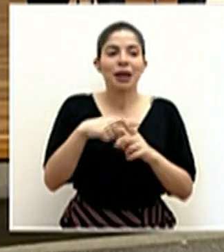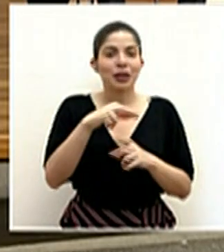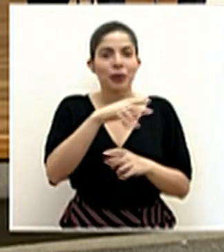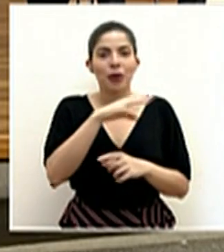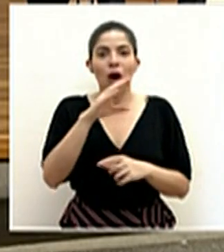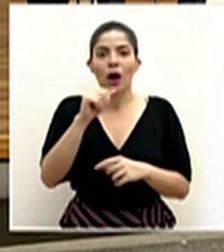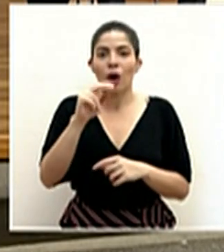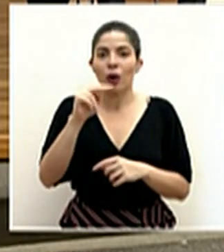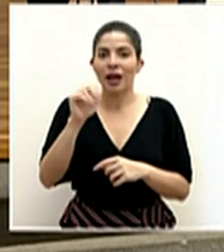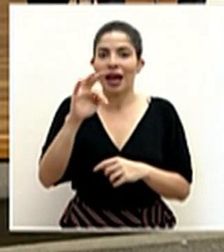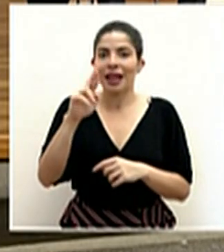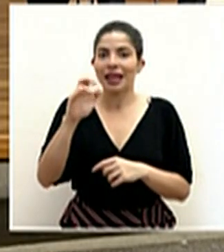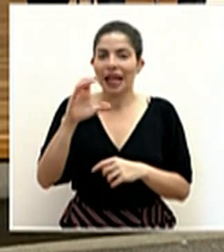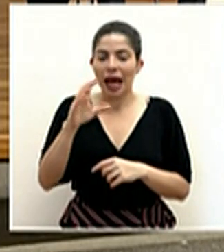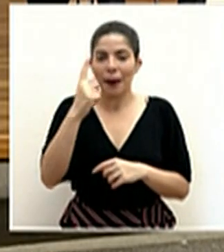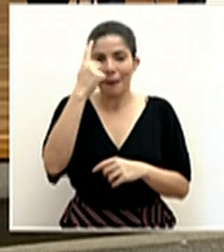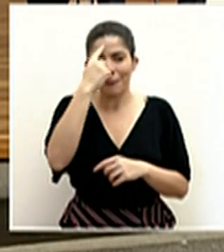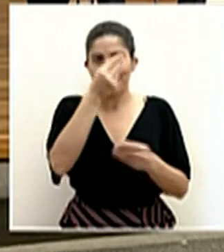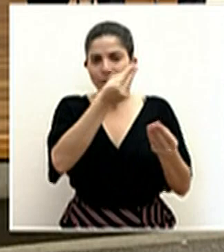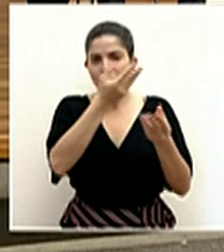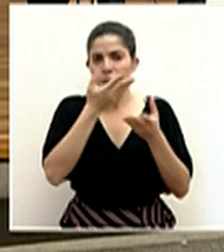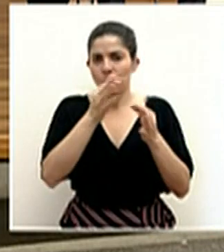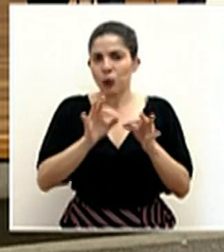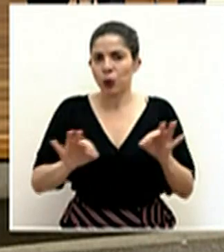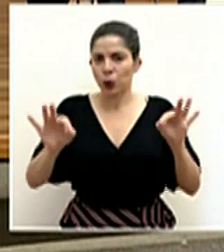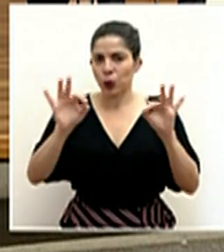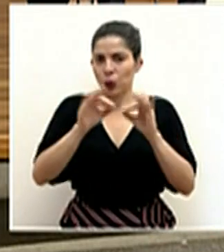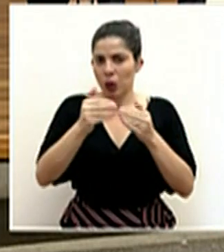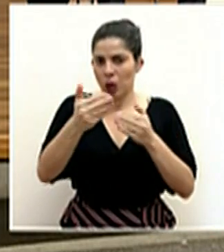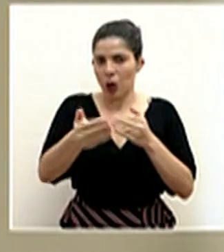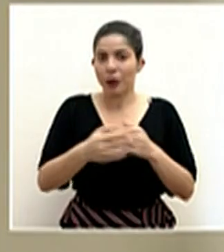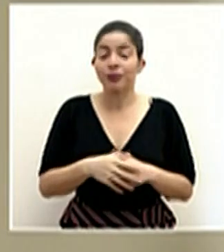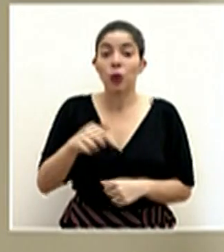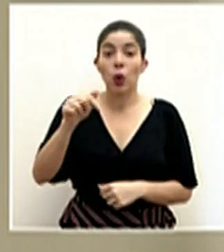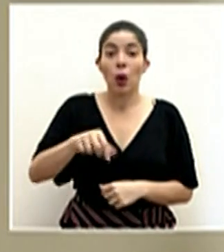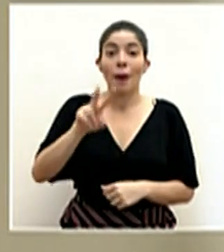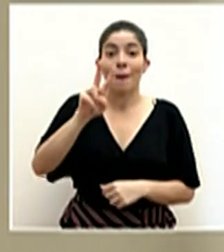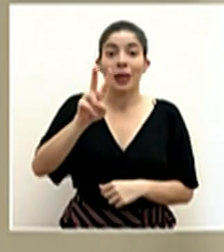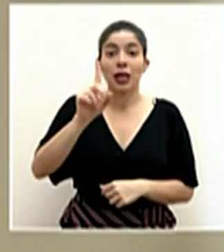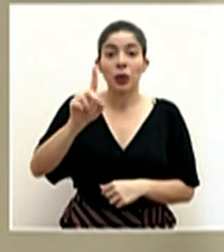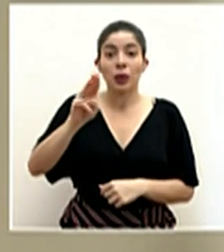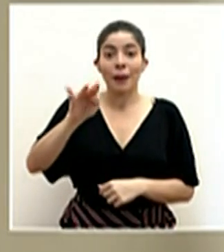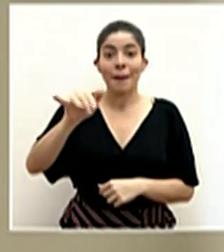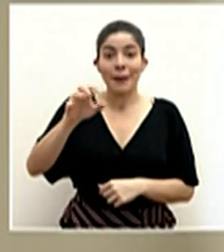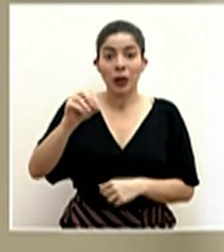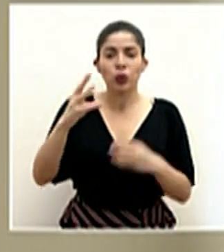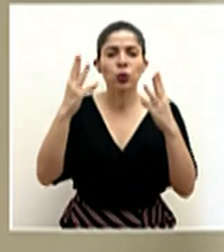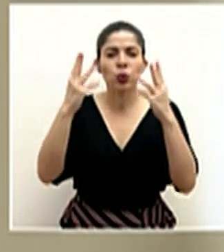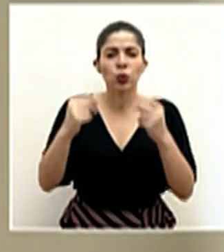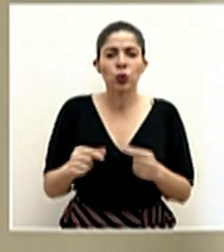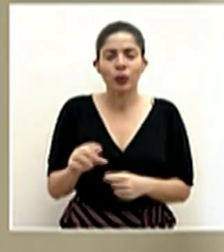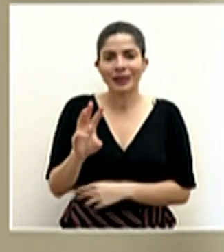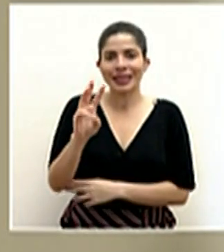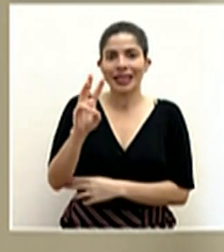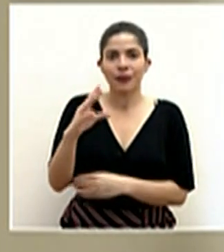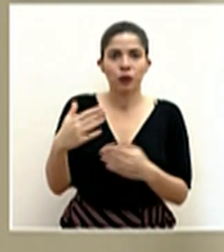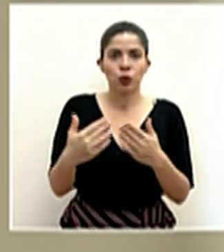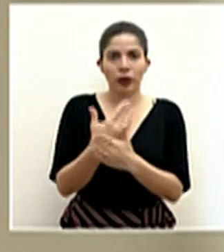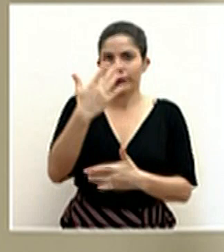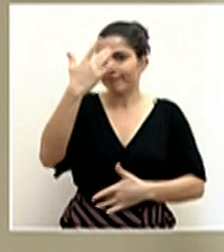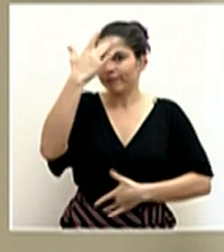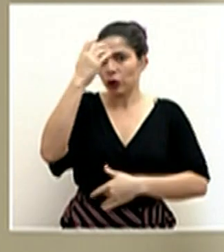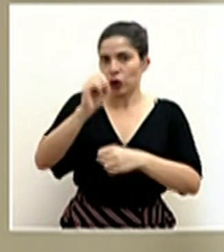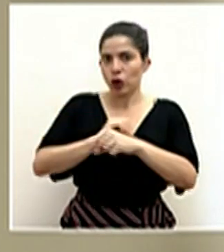para darnos una información muy importante. Al ser 21 de mayo, se registran 6 casos nuevos